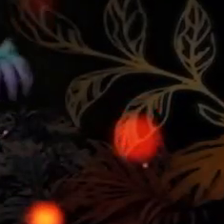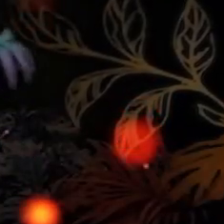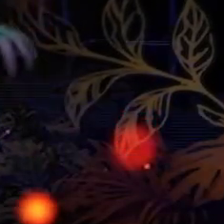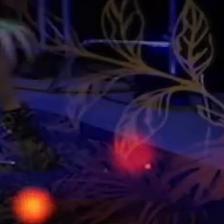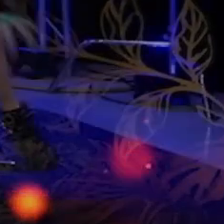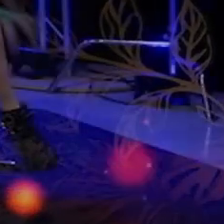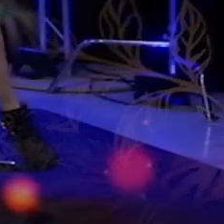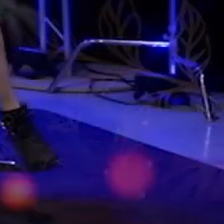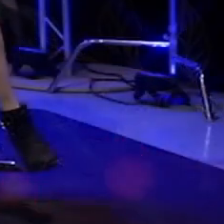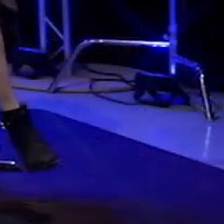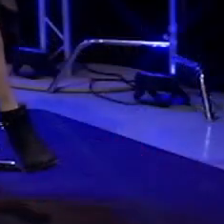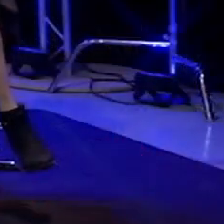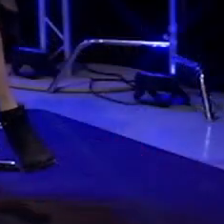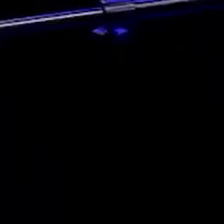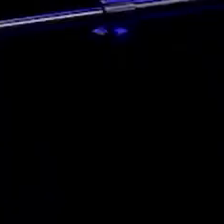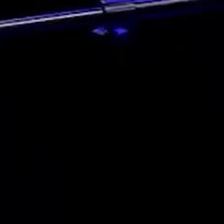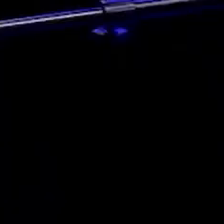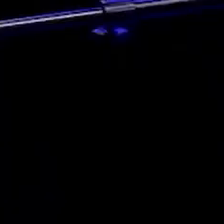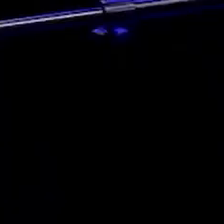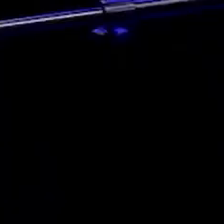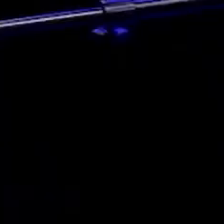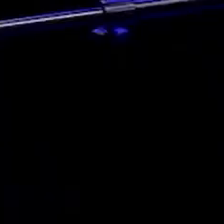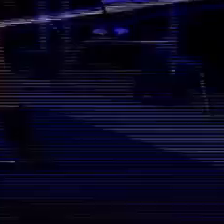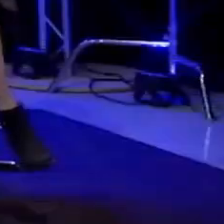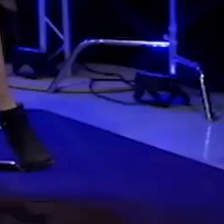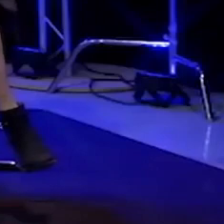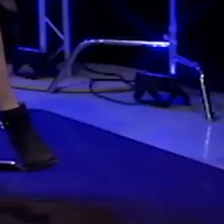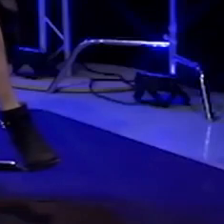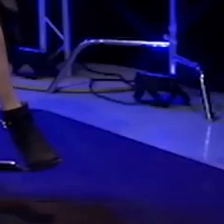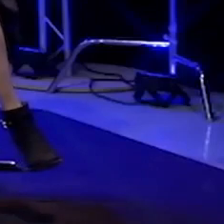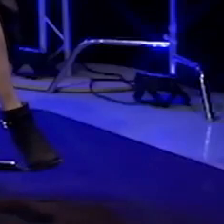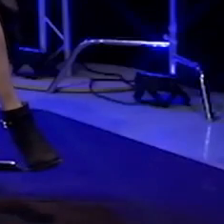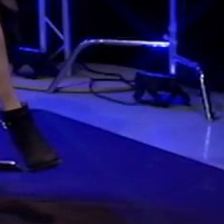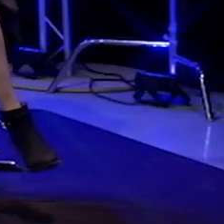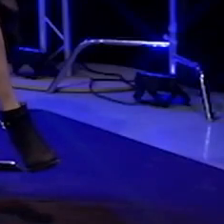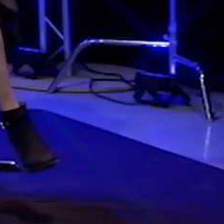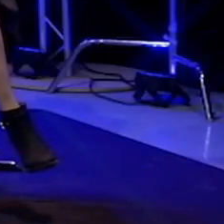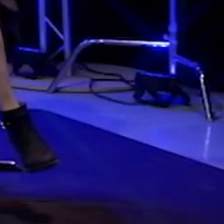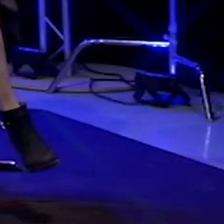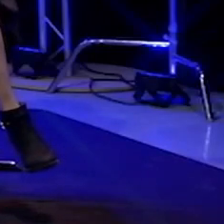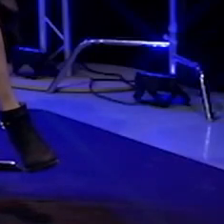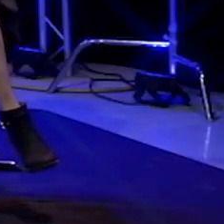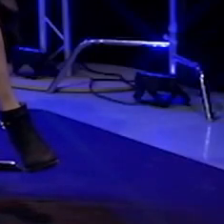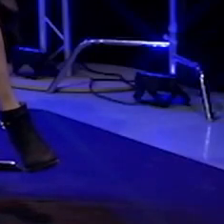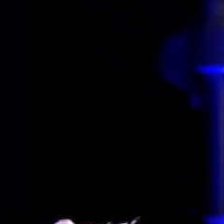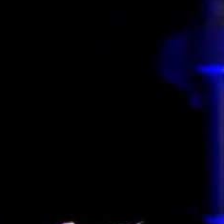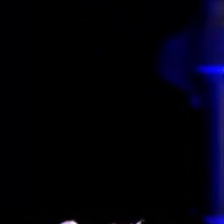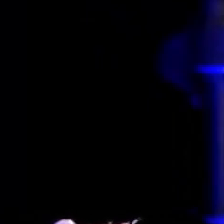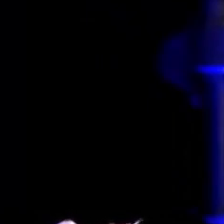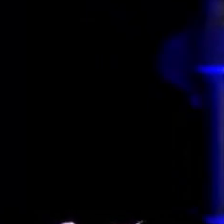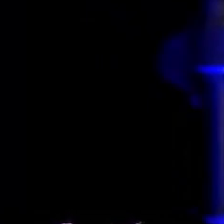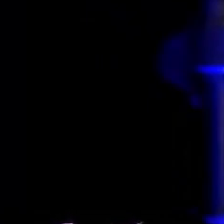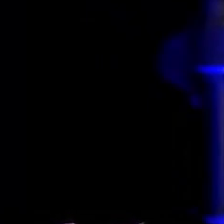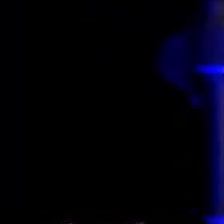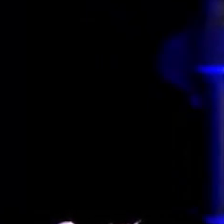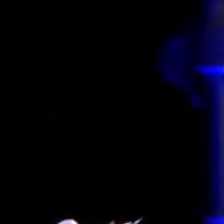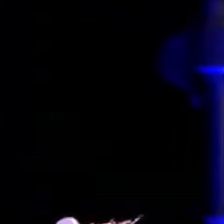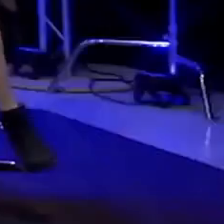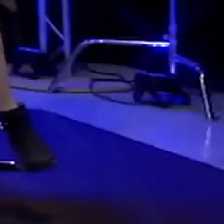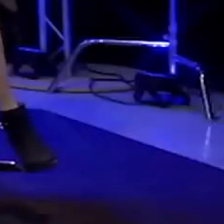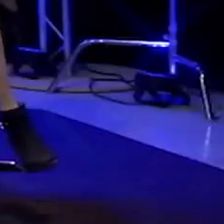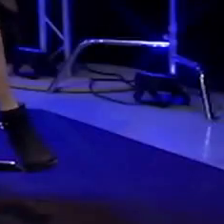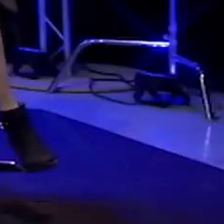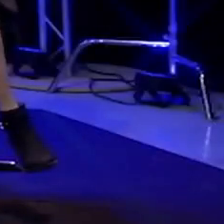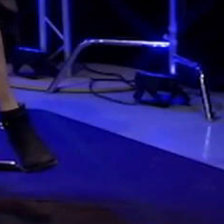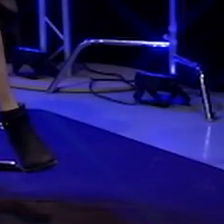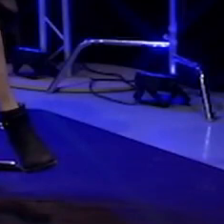Hola, mi nombre es Karen Matamoros y ella es mi amiga Tael Monge. Nuestra canción se llama No hay cómo vivir aquí, representamos la provincia de Punta Arenas. No se